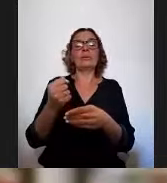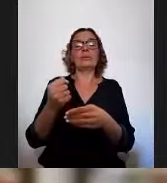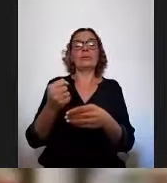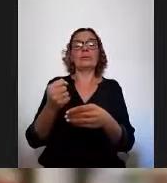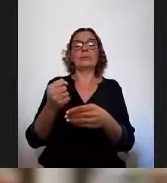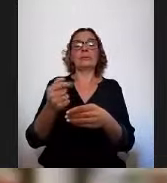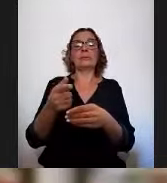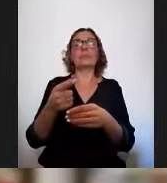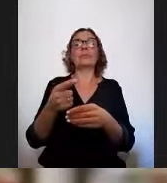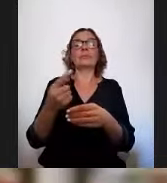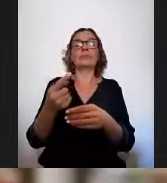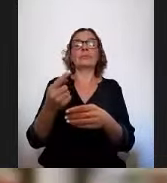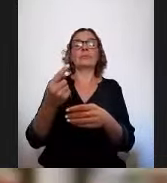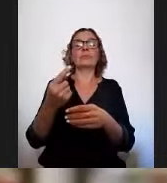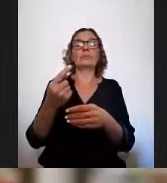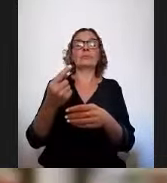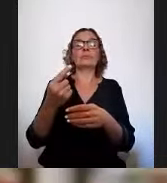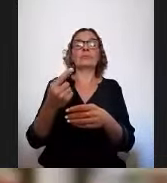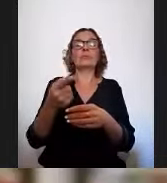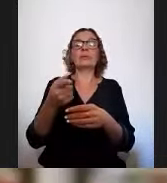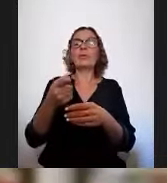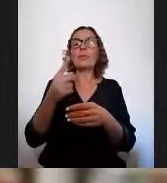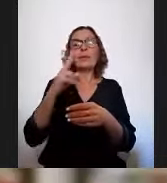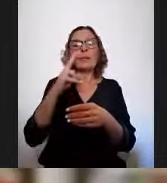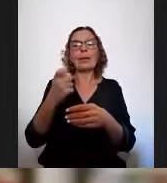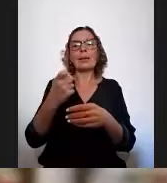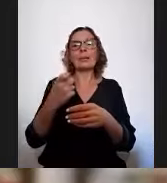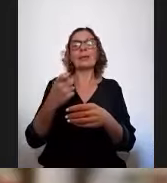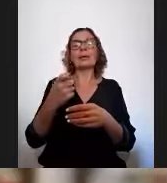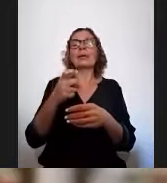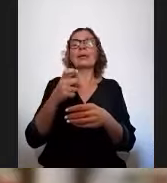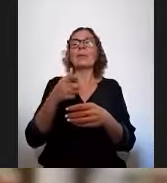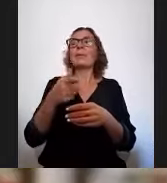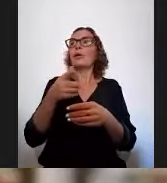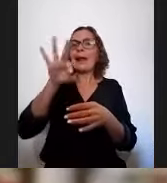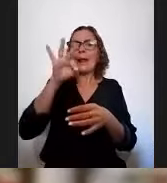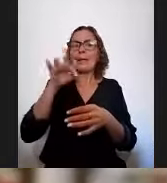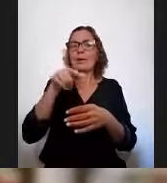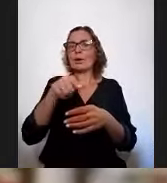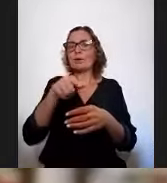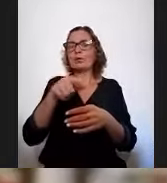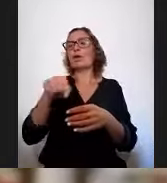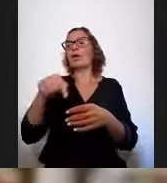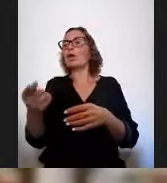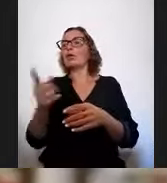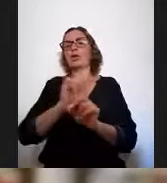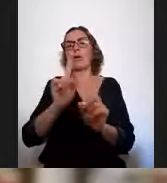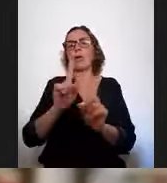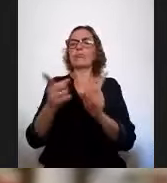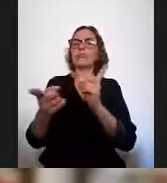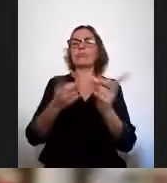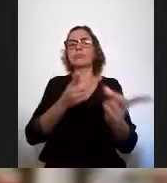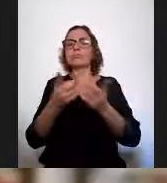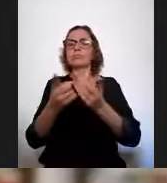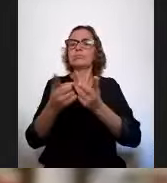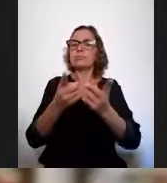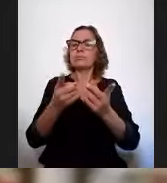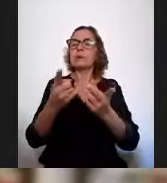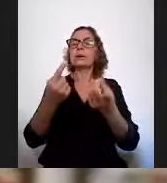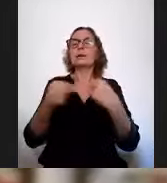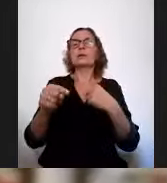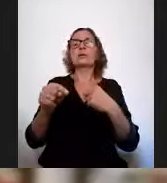esa persona va a decidir, elijo este producto y no este otro, ¿sí?